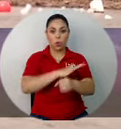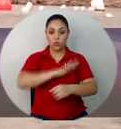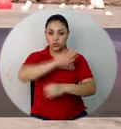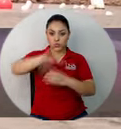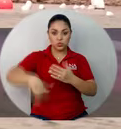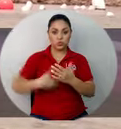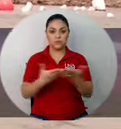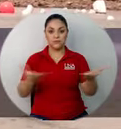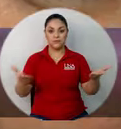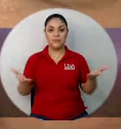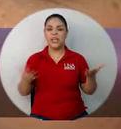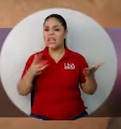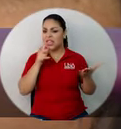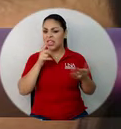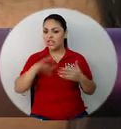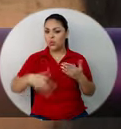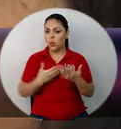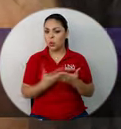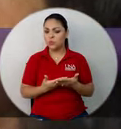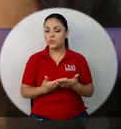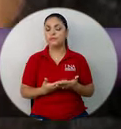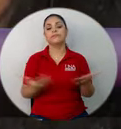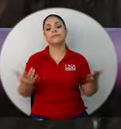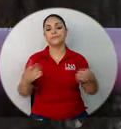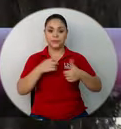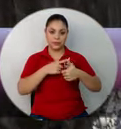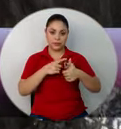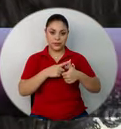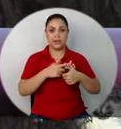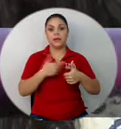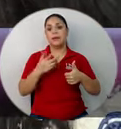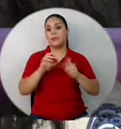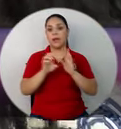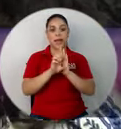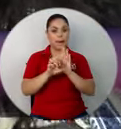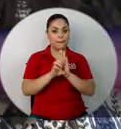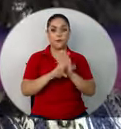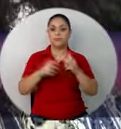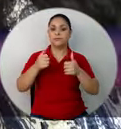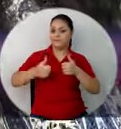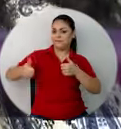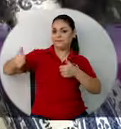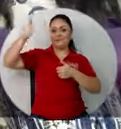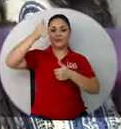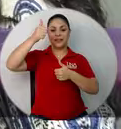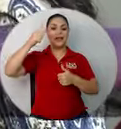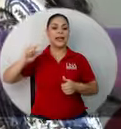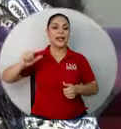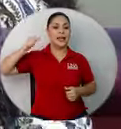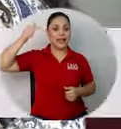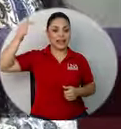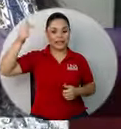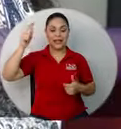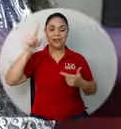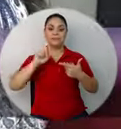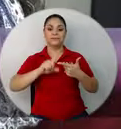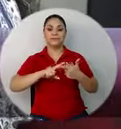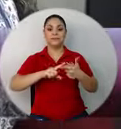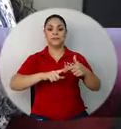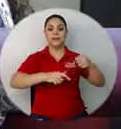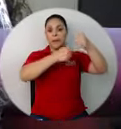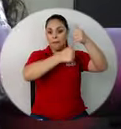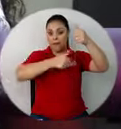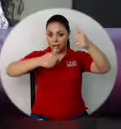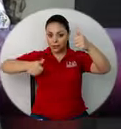refiero a los colaboradores, Maribel, son, vamos a ver, son los colaboradores desde la perspectiva de la alta gerencia, los